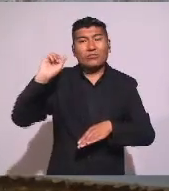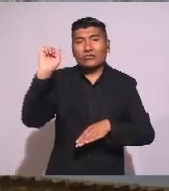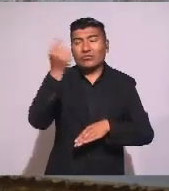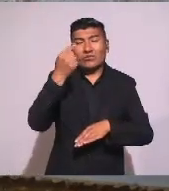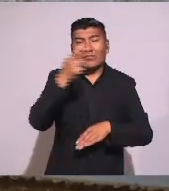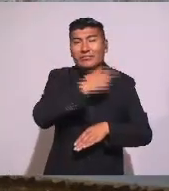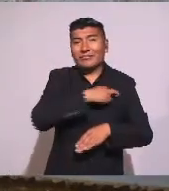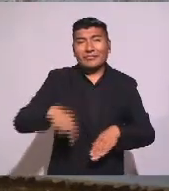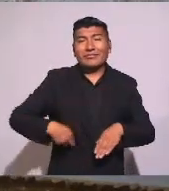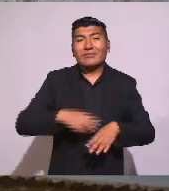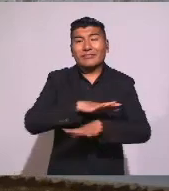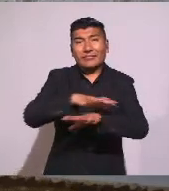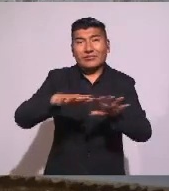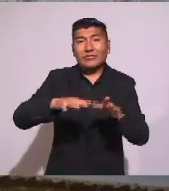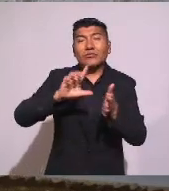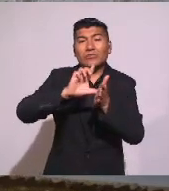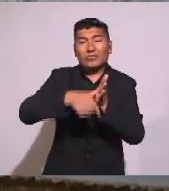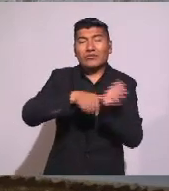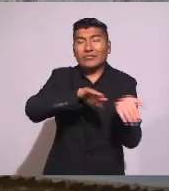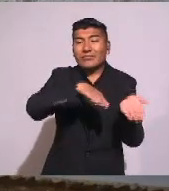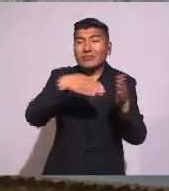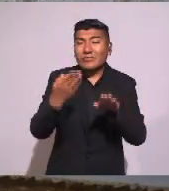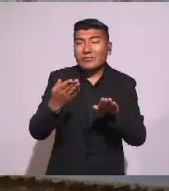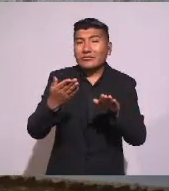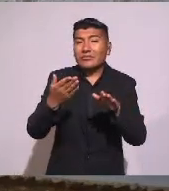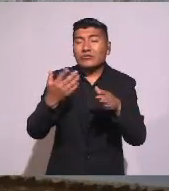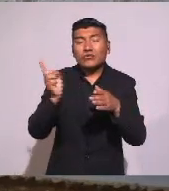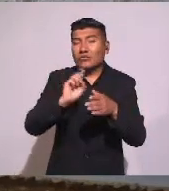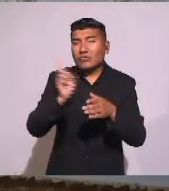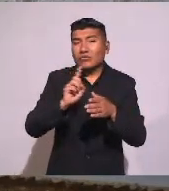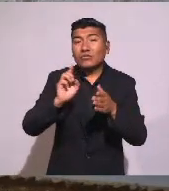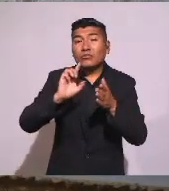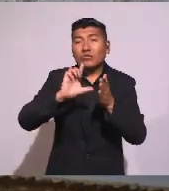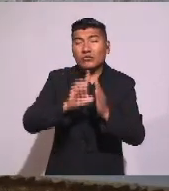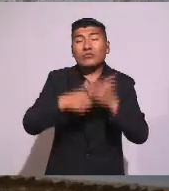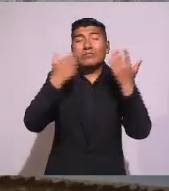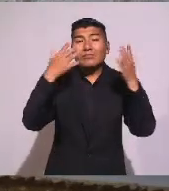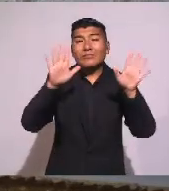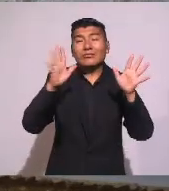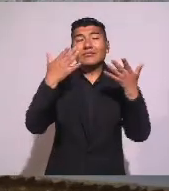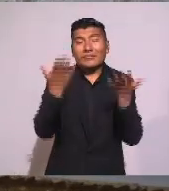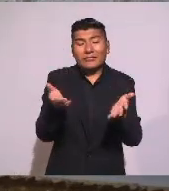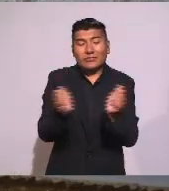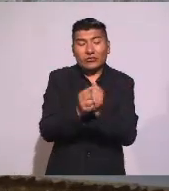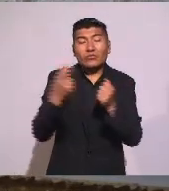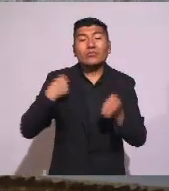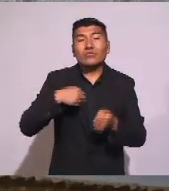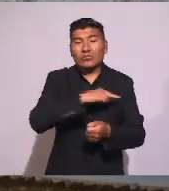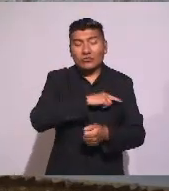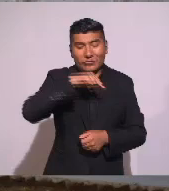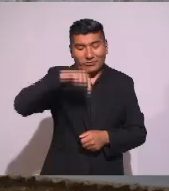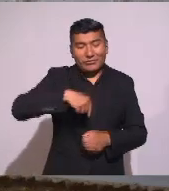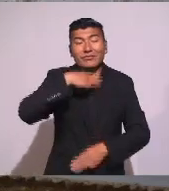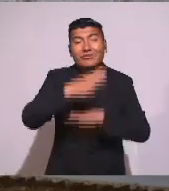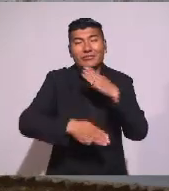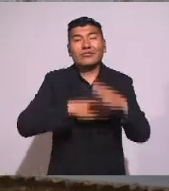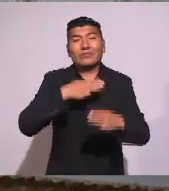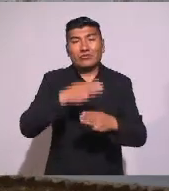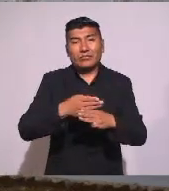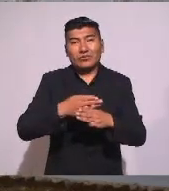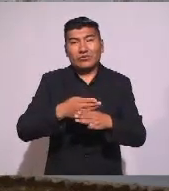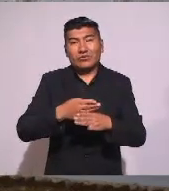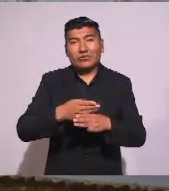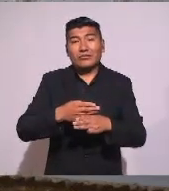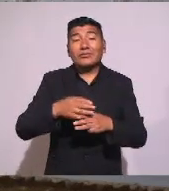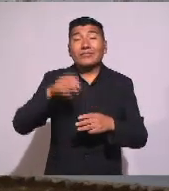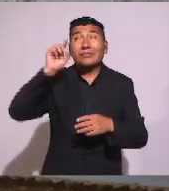después de la muerte sino el que ya está entre nosotros en la tierra este reino de